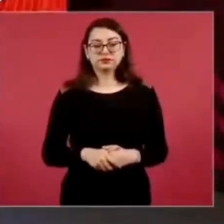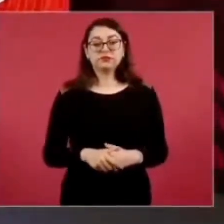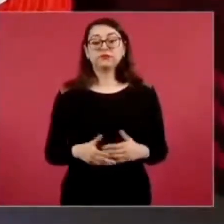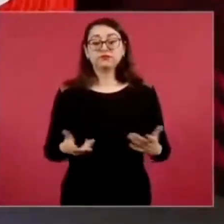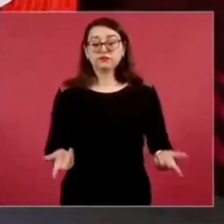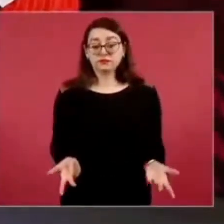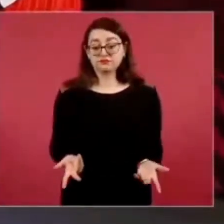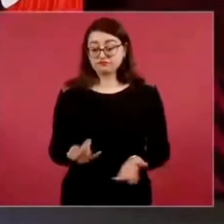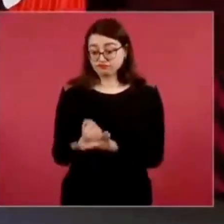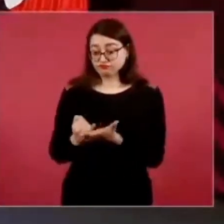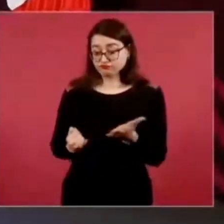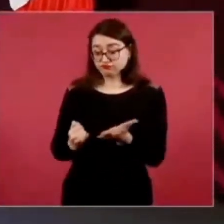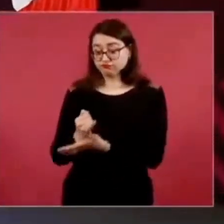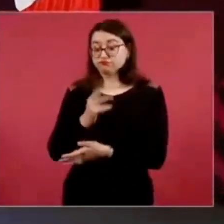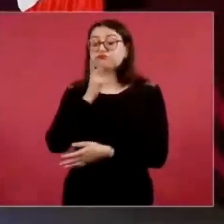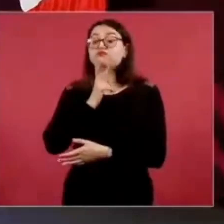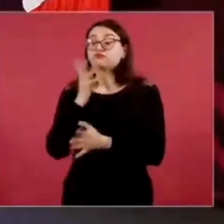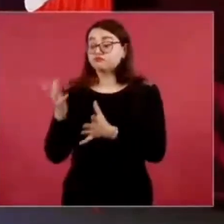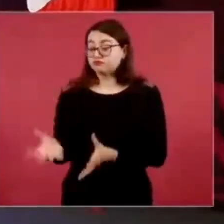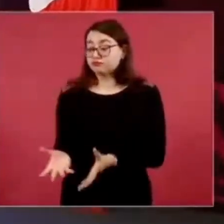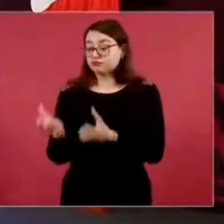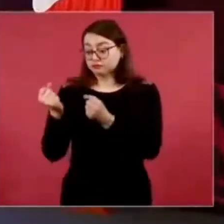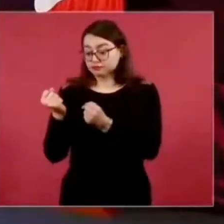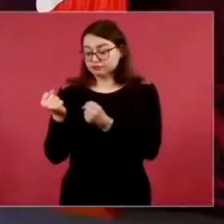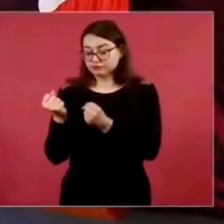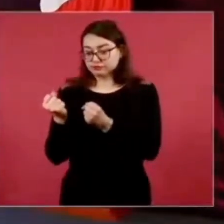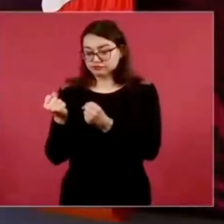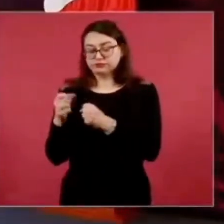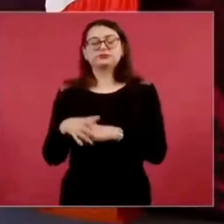general Cárdenas, por esa reacción conservadora,